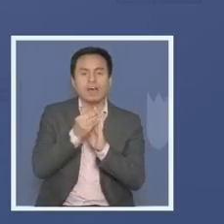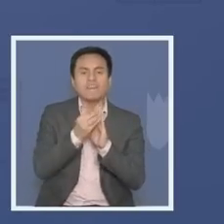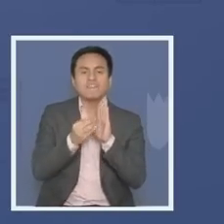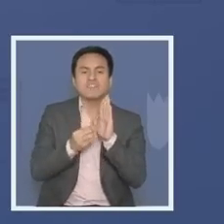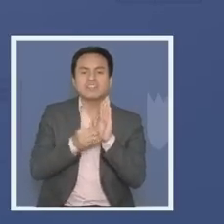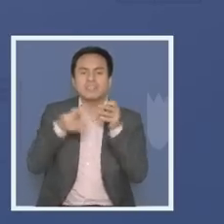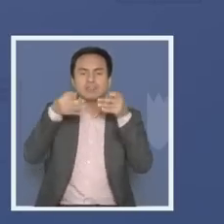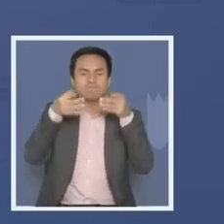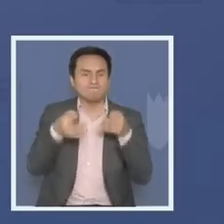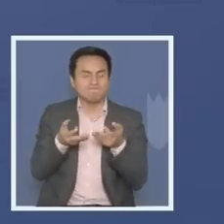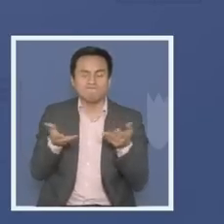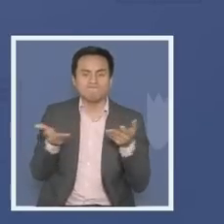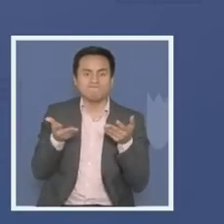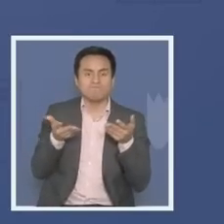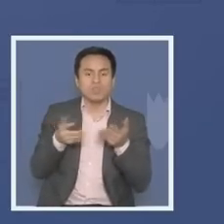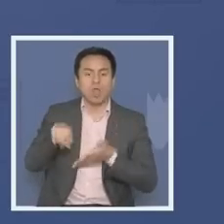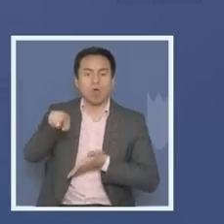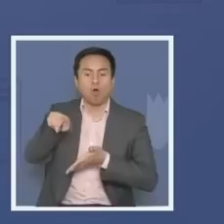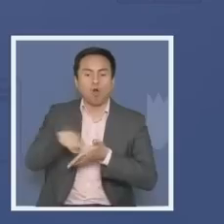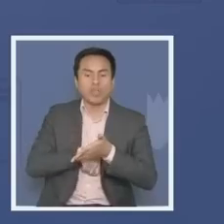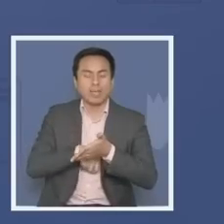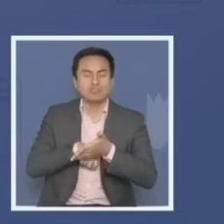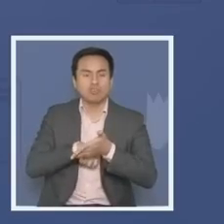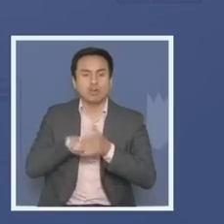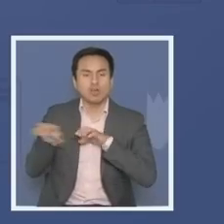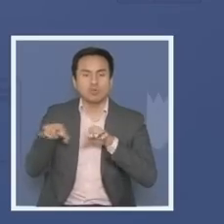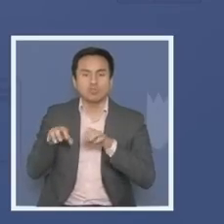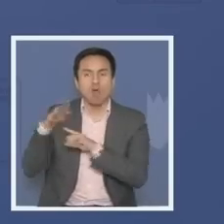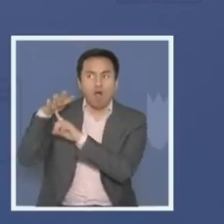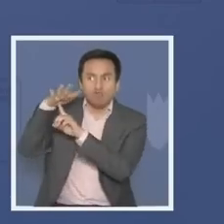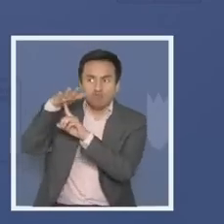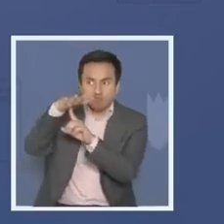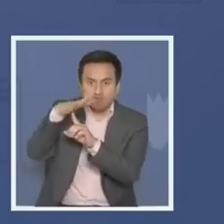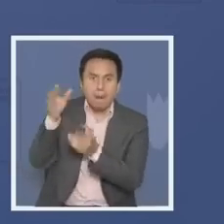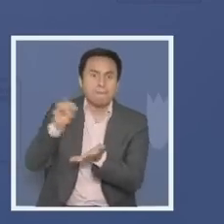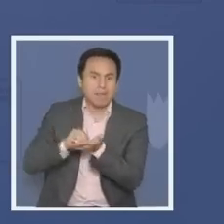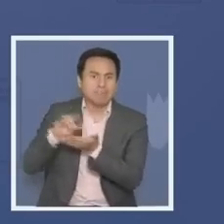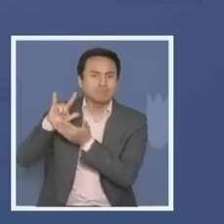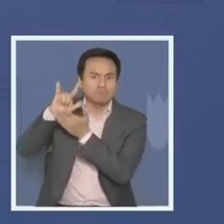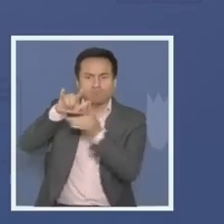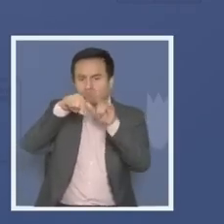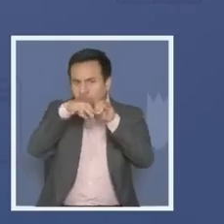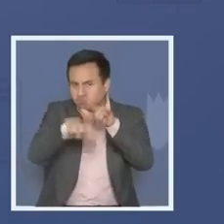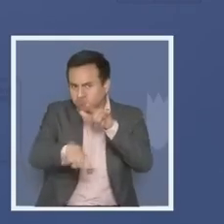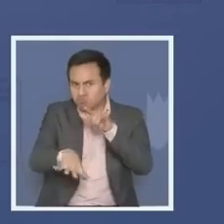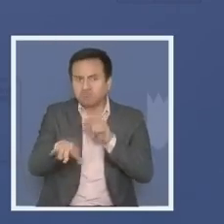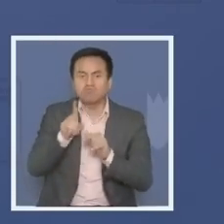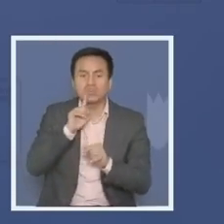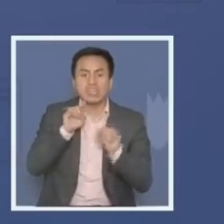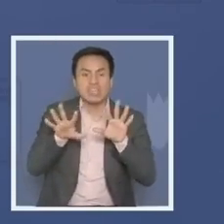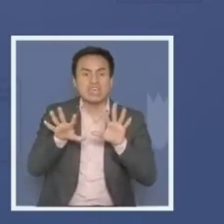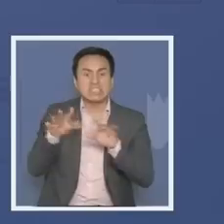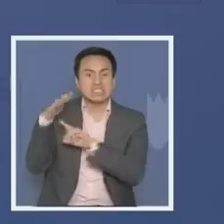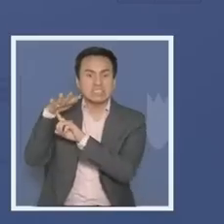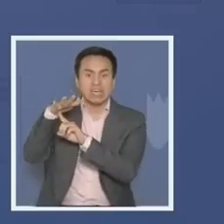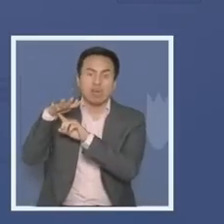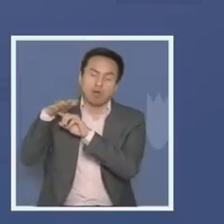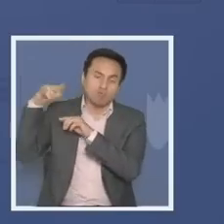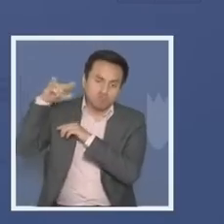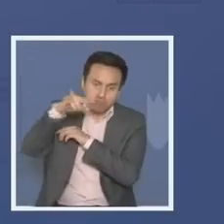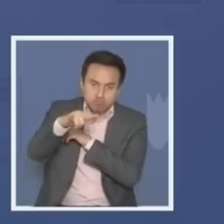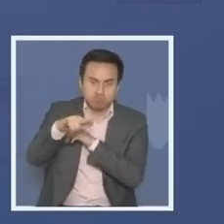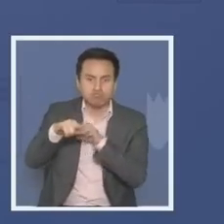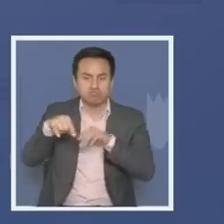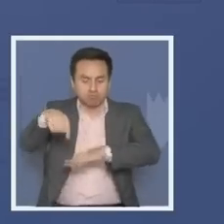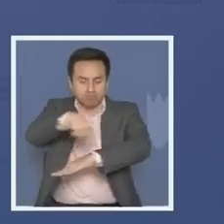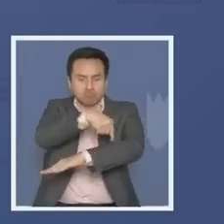se ha definido la contratación de recursos aéreos adicionales. En este momento se trata de 10 naves que se van a